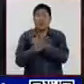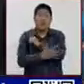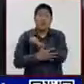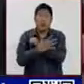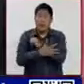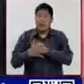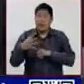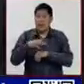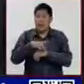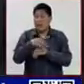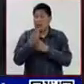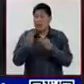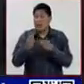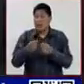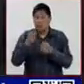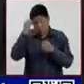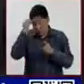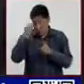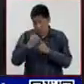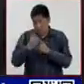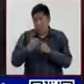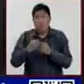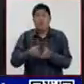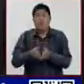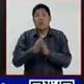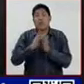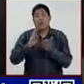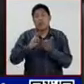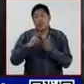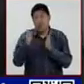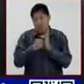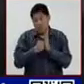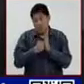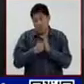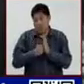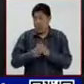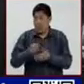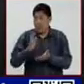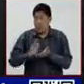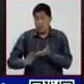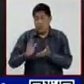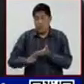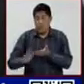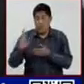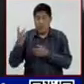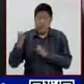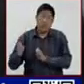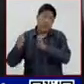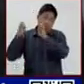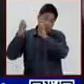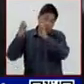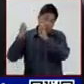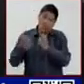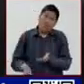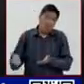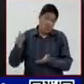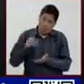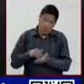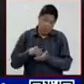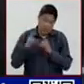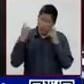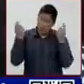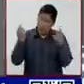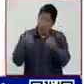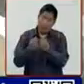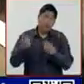El objetivo, aprobar una resolución que autorice el funcionamiento del segundo mercado de la hoja de coca en el